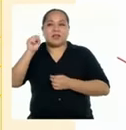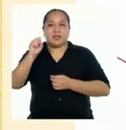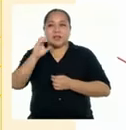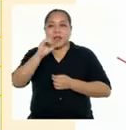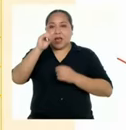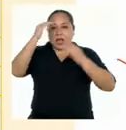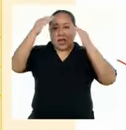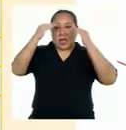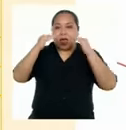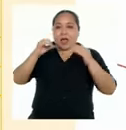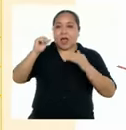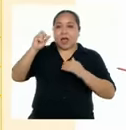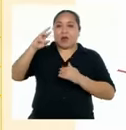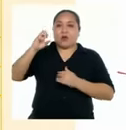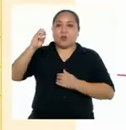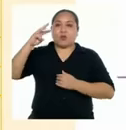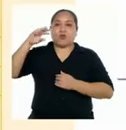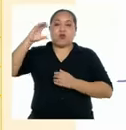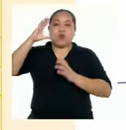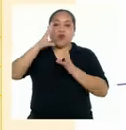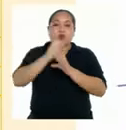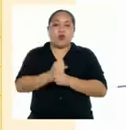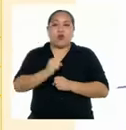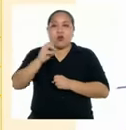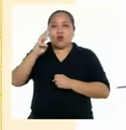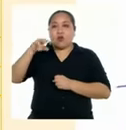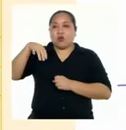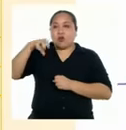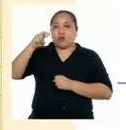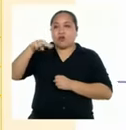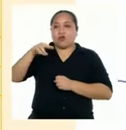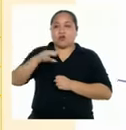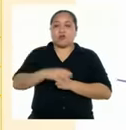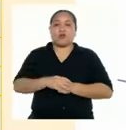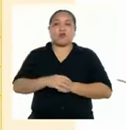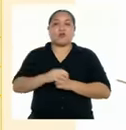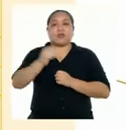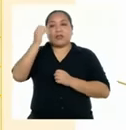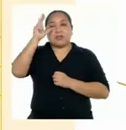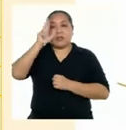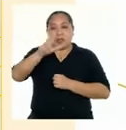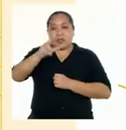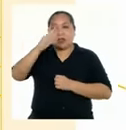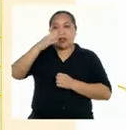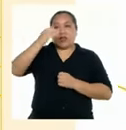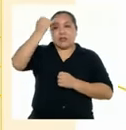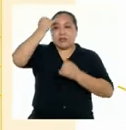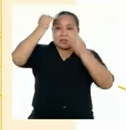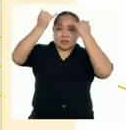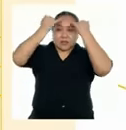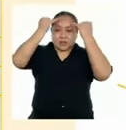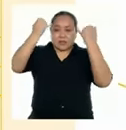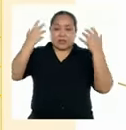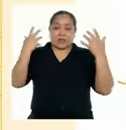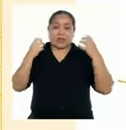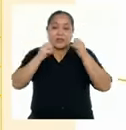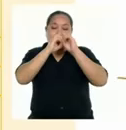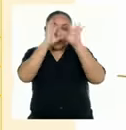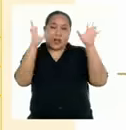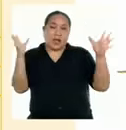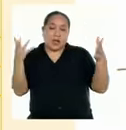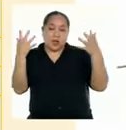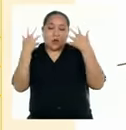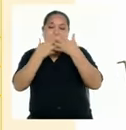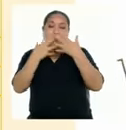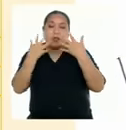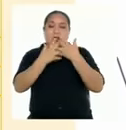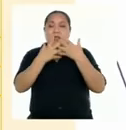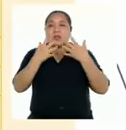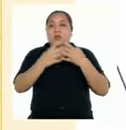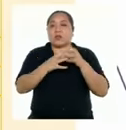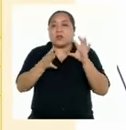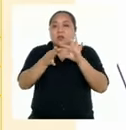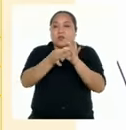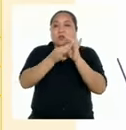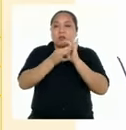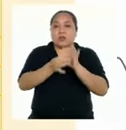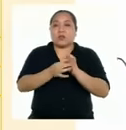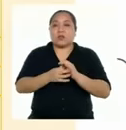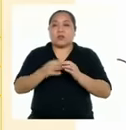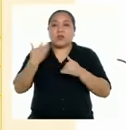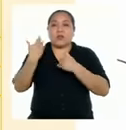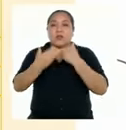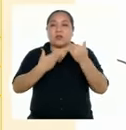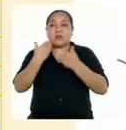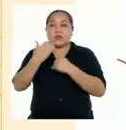conclusión. 3. Las ideas de mi artículo de opinión son claras, coherentes y cohesionadas, y proponen una acción concreta